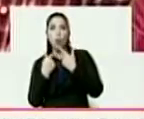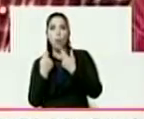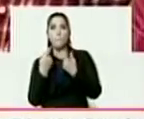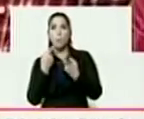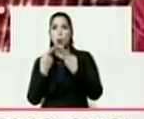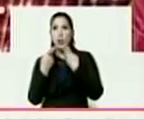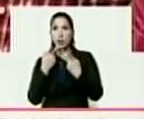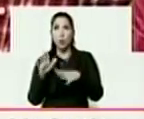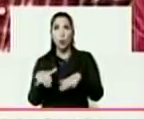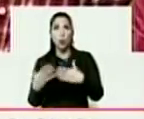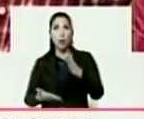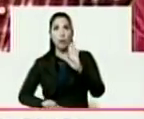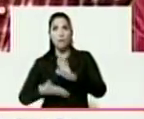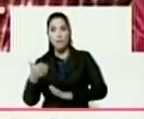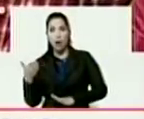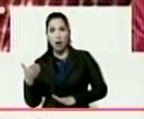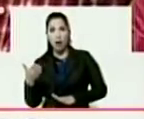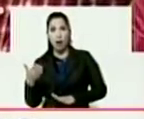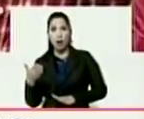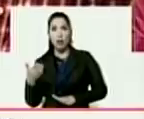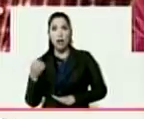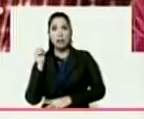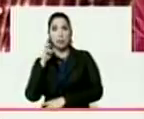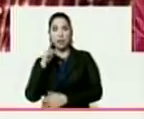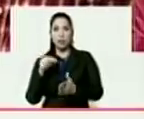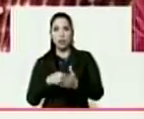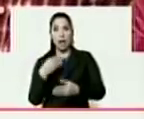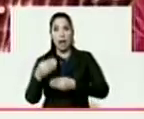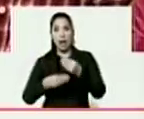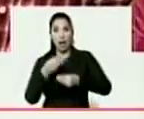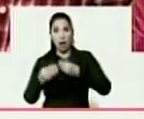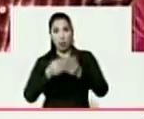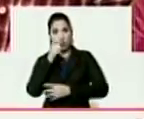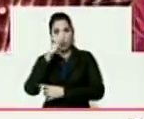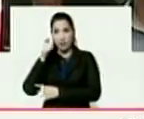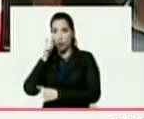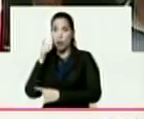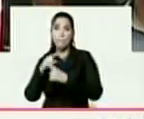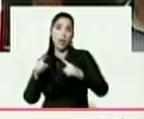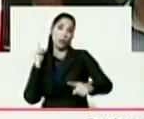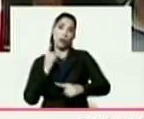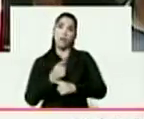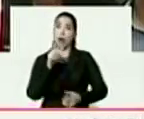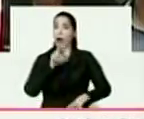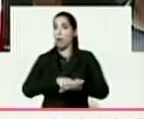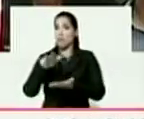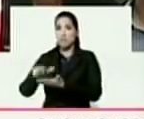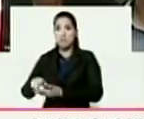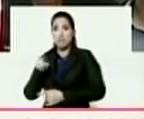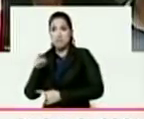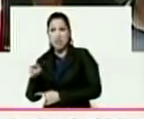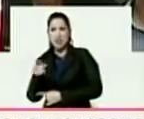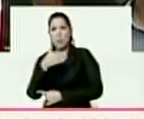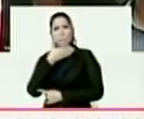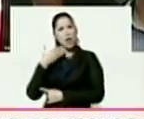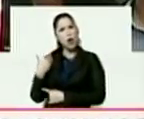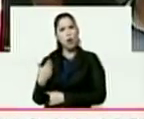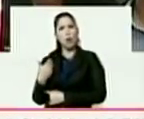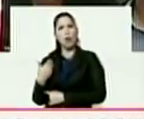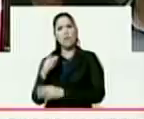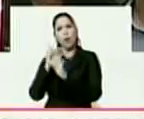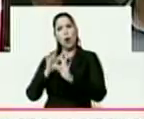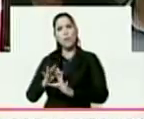y cuando va a la asamblea nacional que hagan las observaciones pero tiene que aprobar se debe para ello no me la mejor manera de castigar al